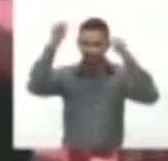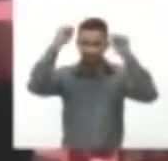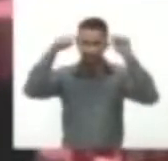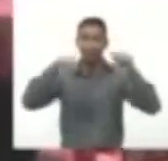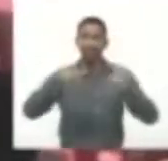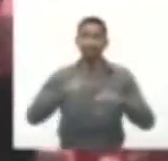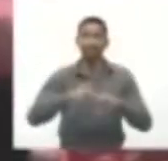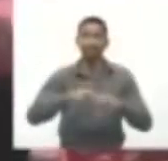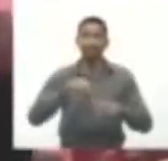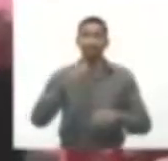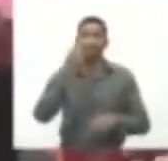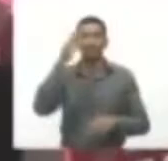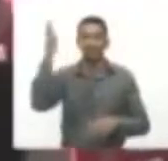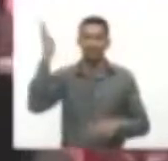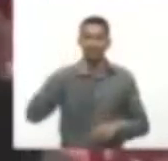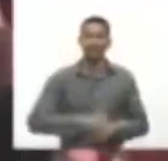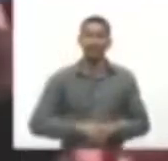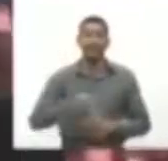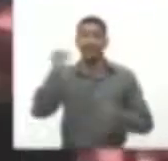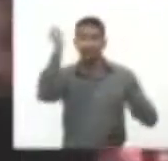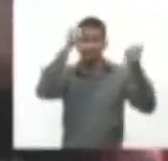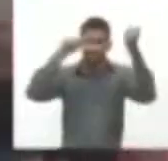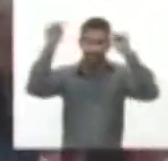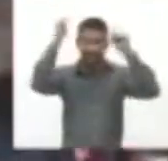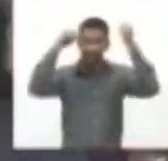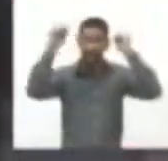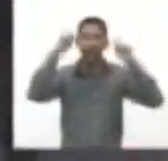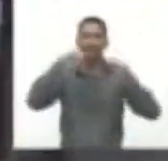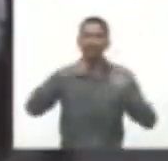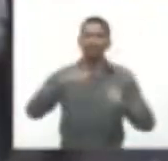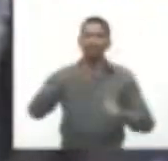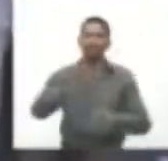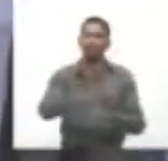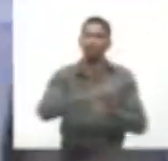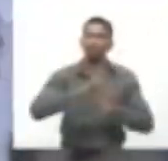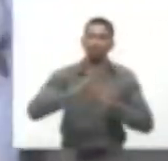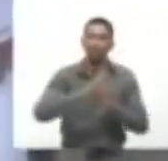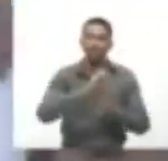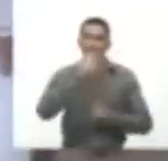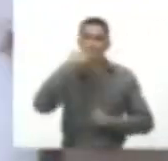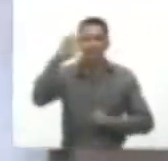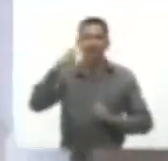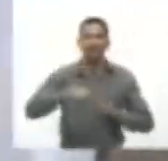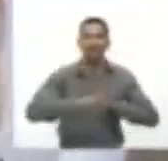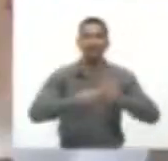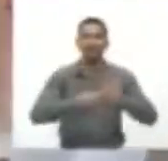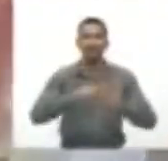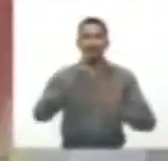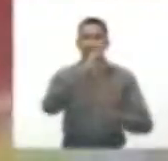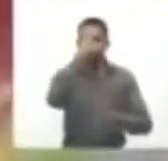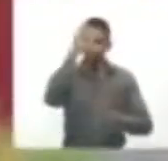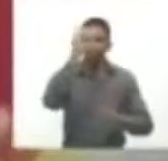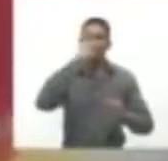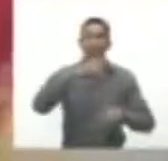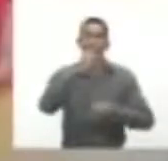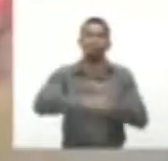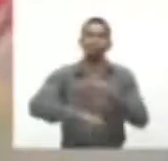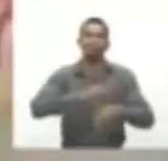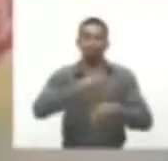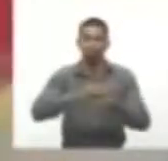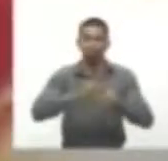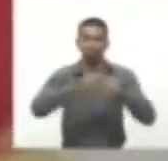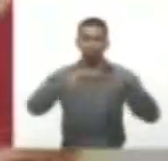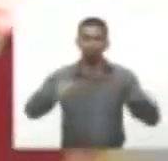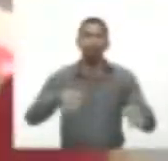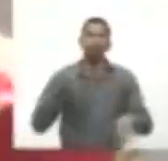El Carnaval de Barranquilla es una de las mejores expresiones culturales más importantes de Colombia y el mundo. A lo largo de los años